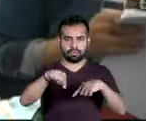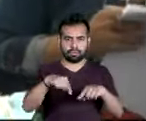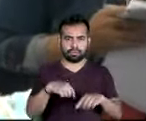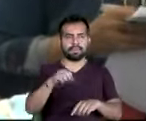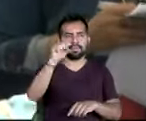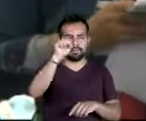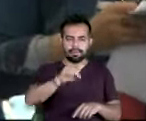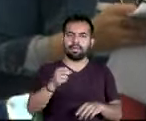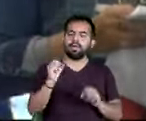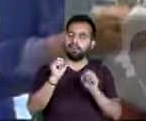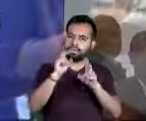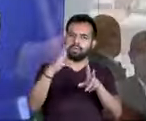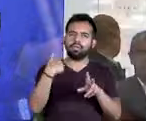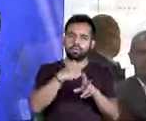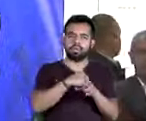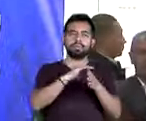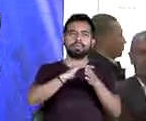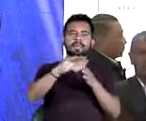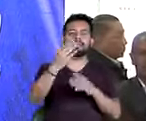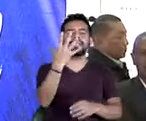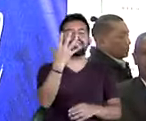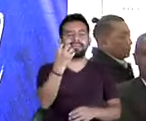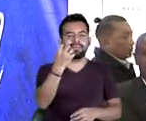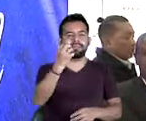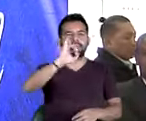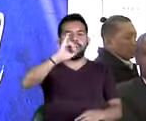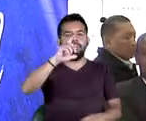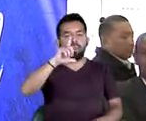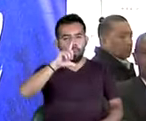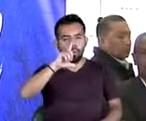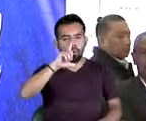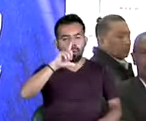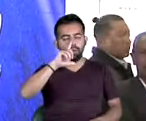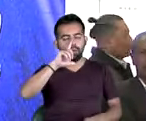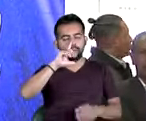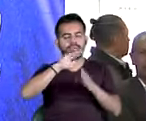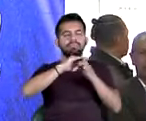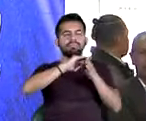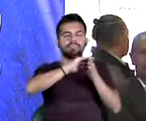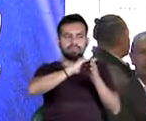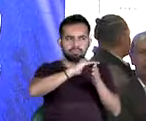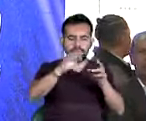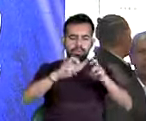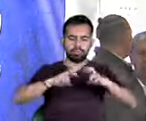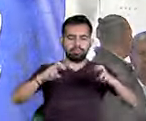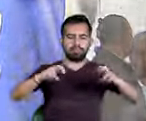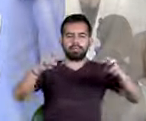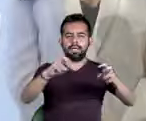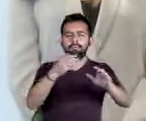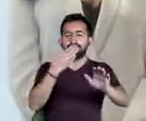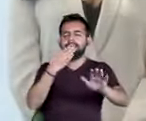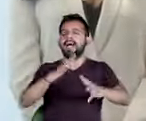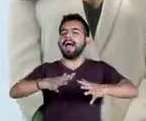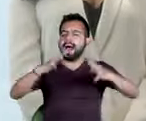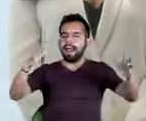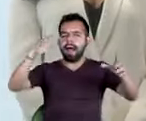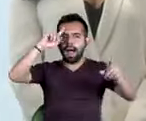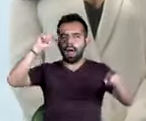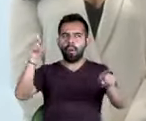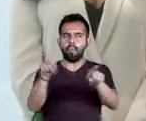invitando a una reunión el 15 de julio para que hagamos el gran pacto, si cabe, el gran acuerdo